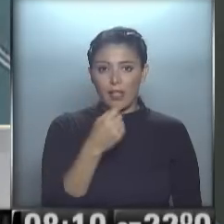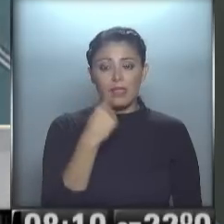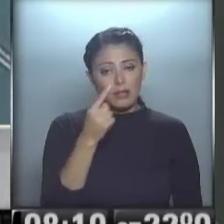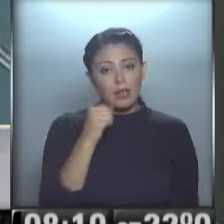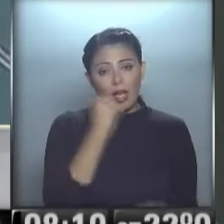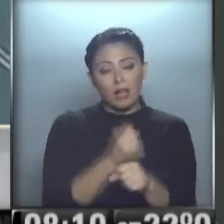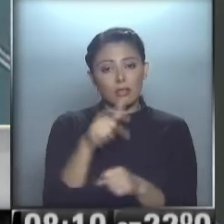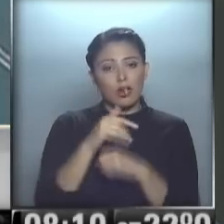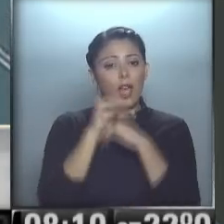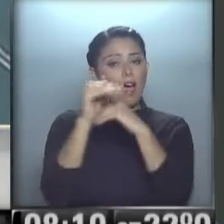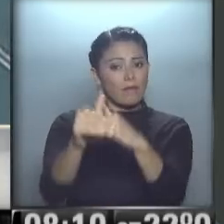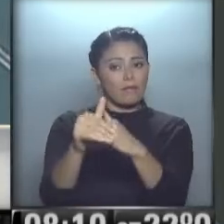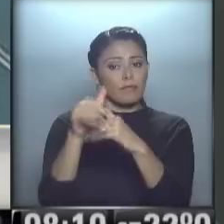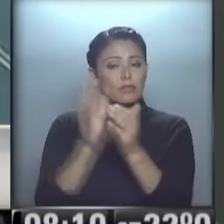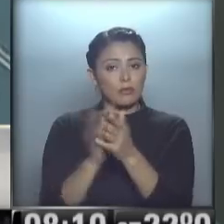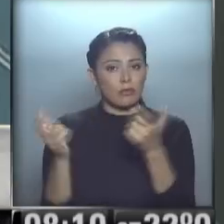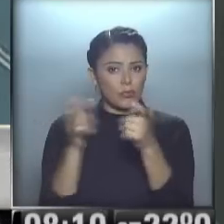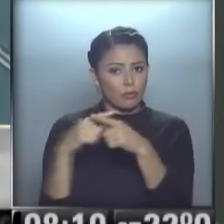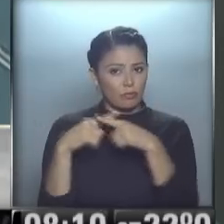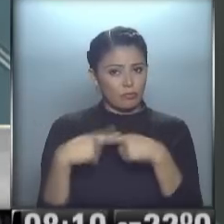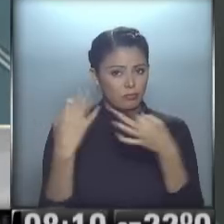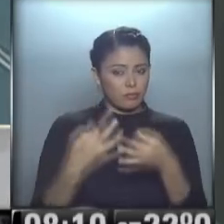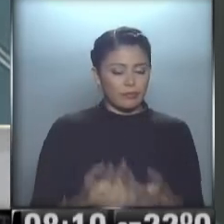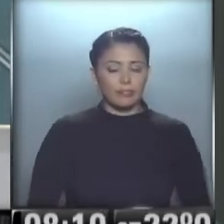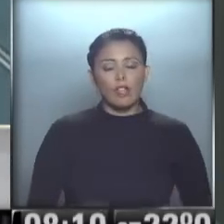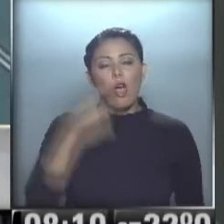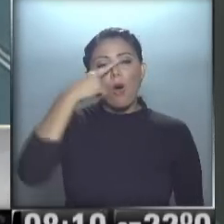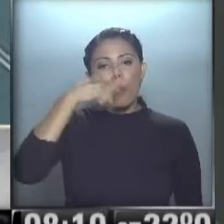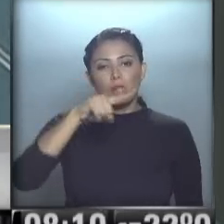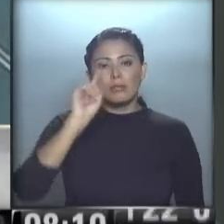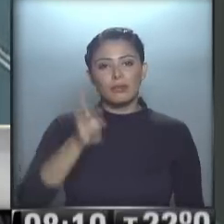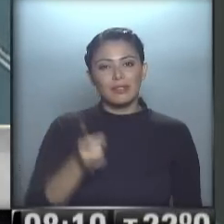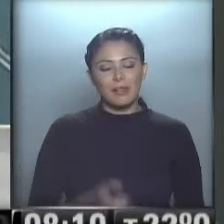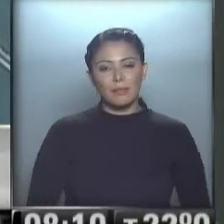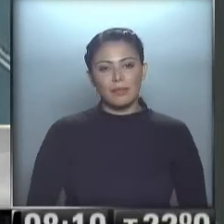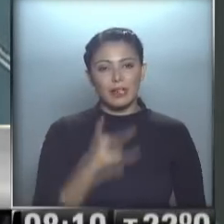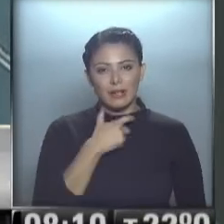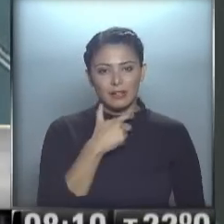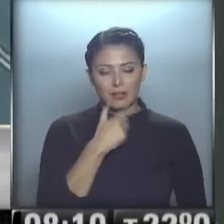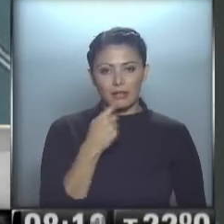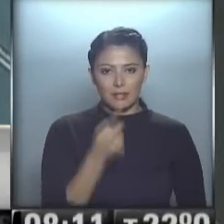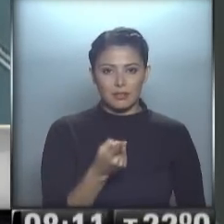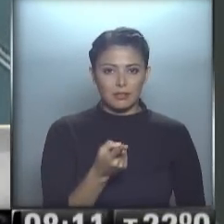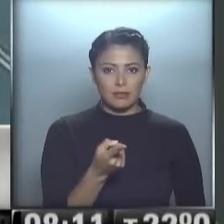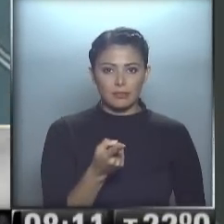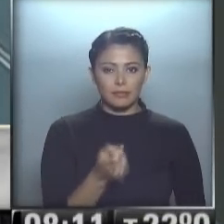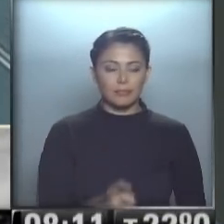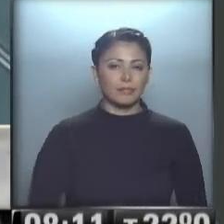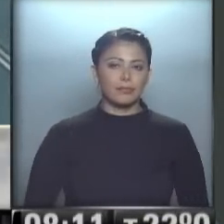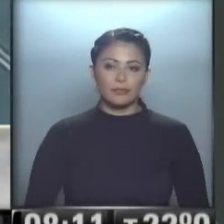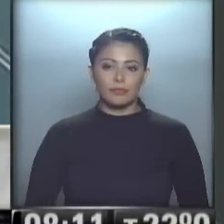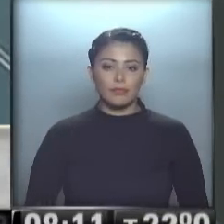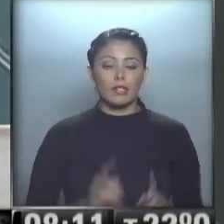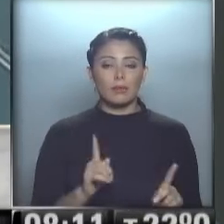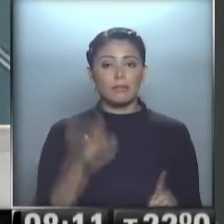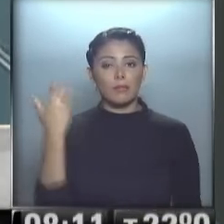avances registrados en en esta materia Y por último también quisiera remarcar que Eh así como